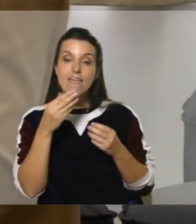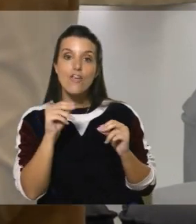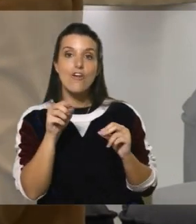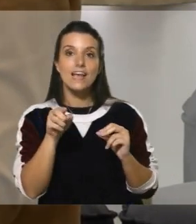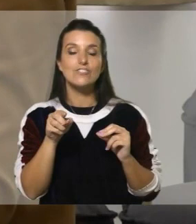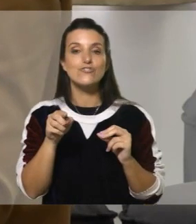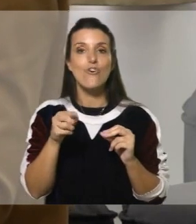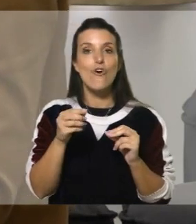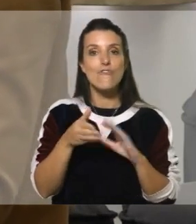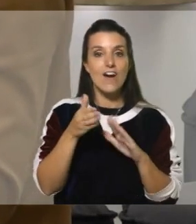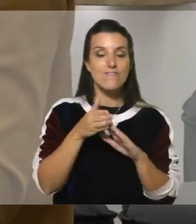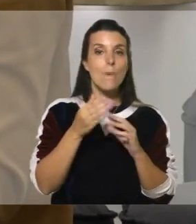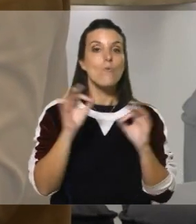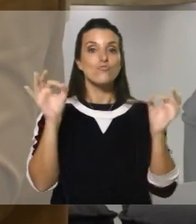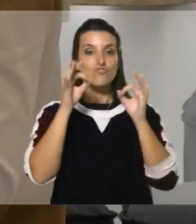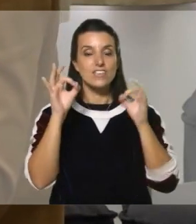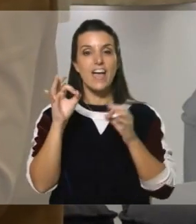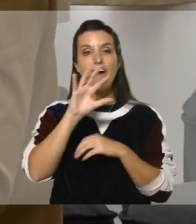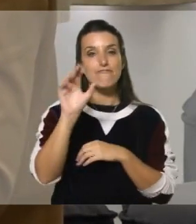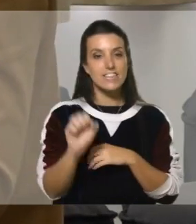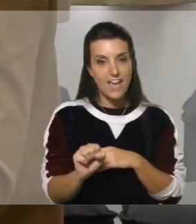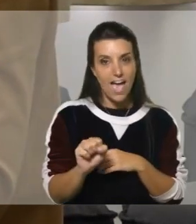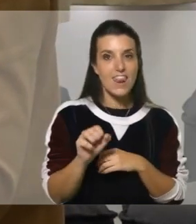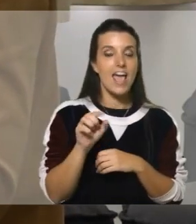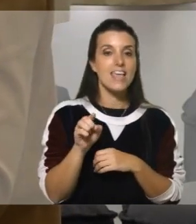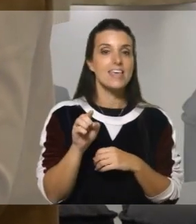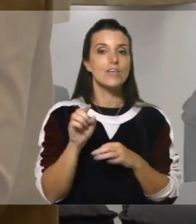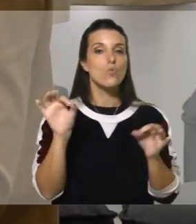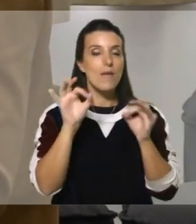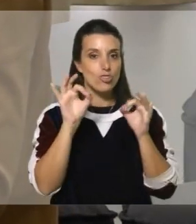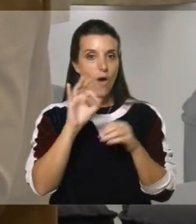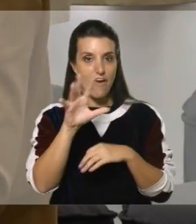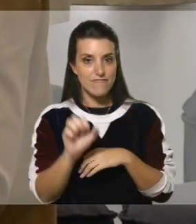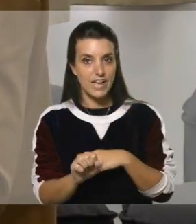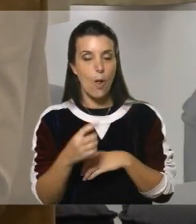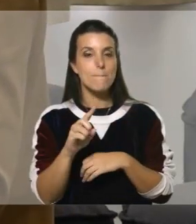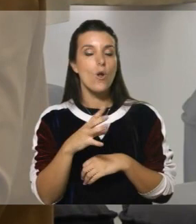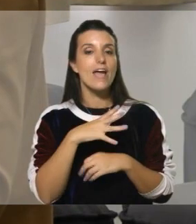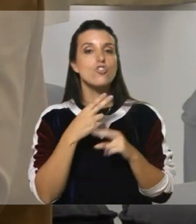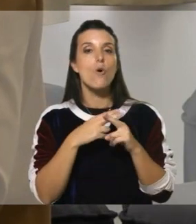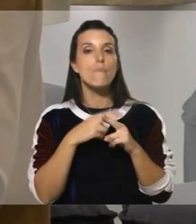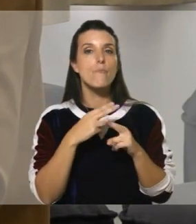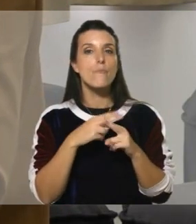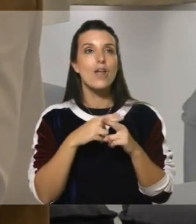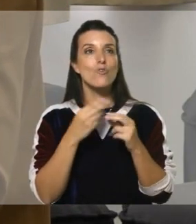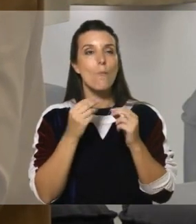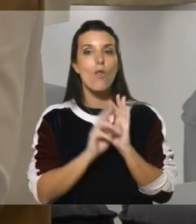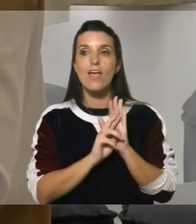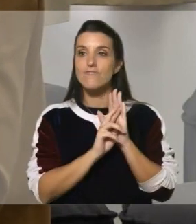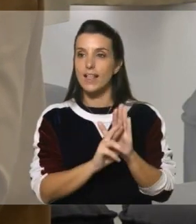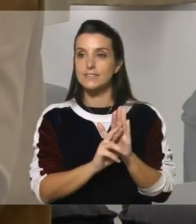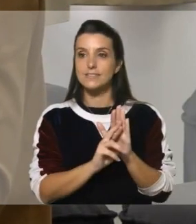se vaya sobre música africana y instrumentos africanos pero tiene un nombre que referencia